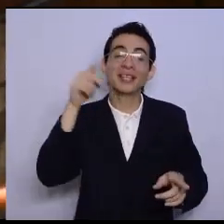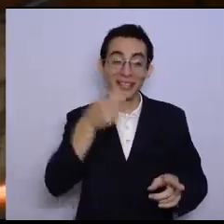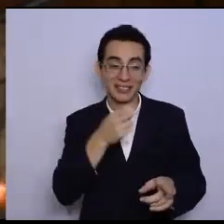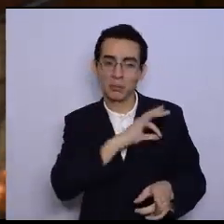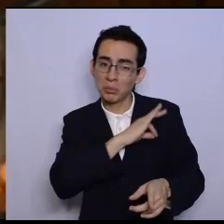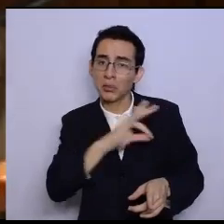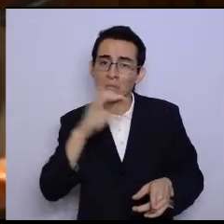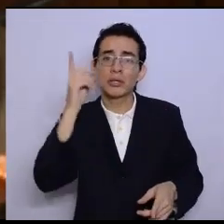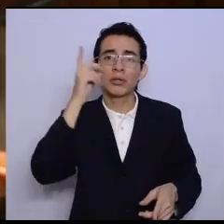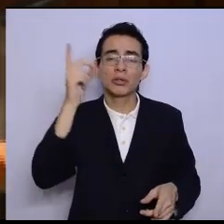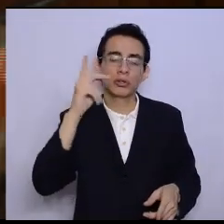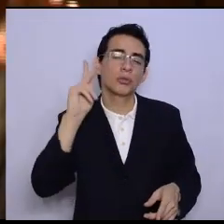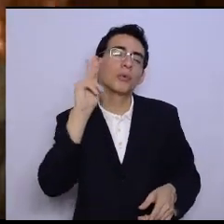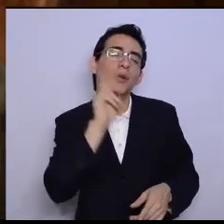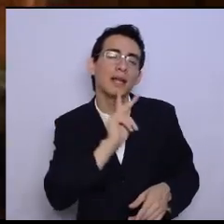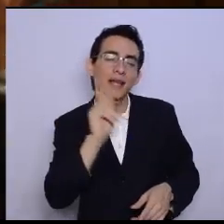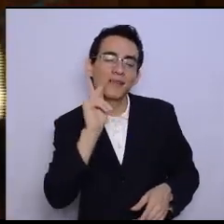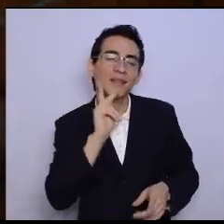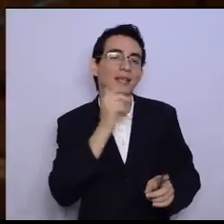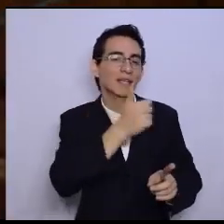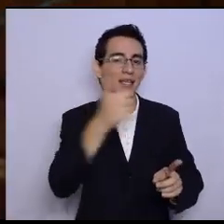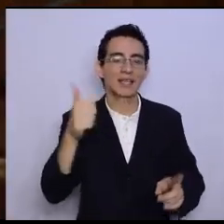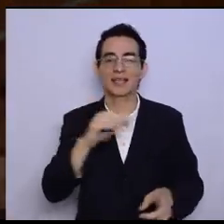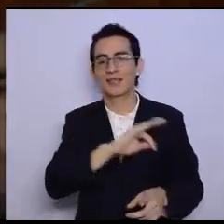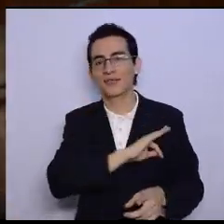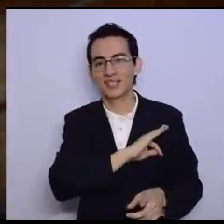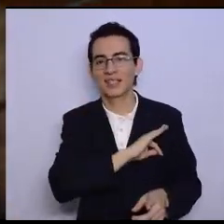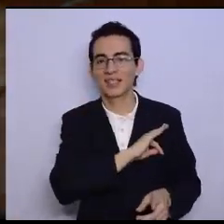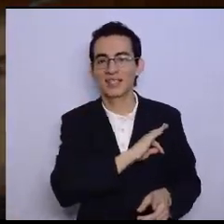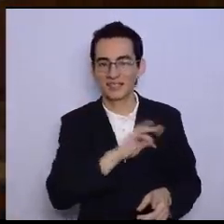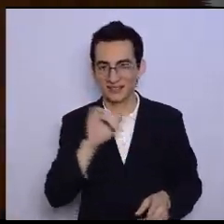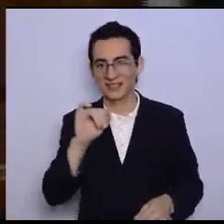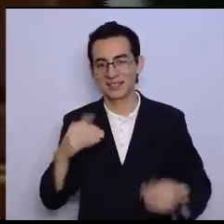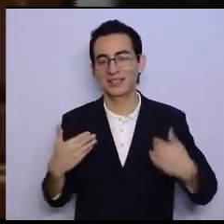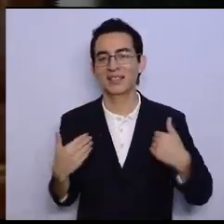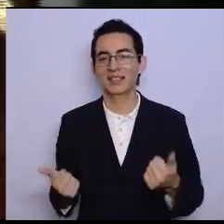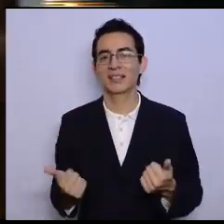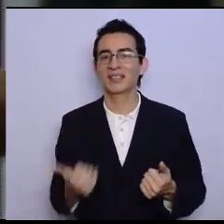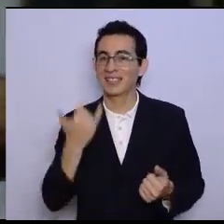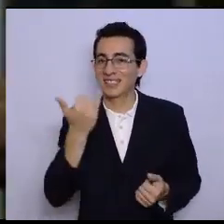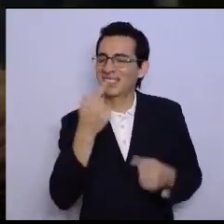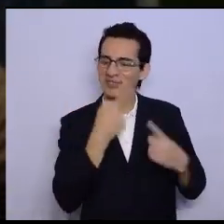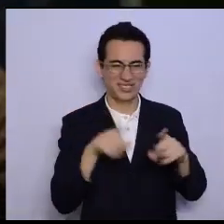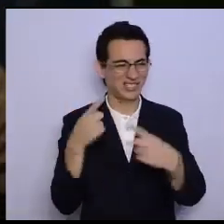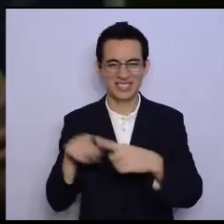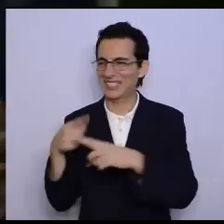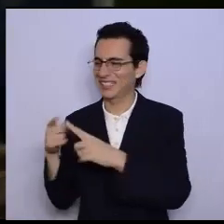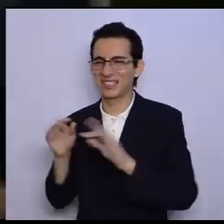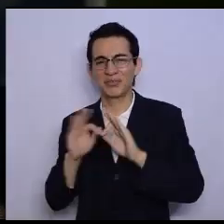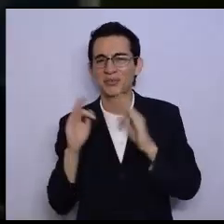fe. ¿Entiendes? Y de diversas maneras. Otros,